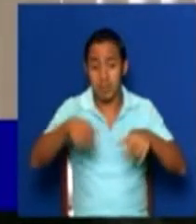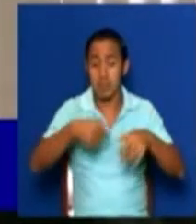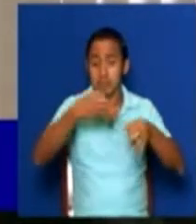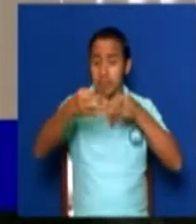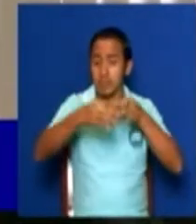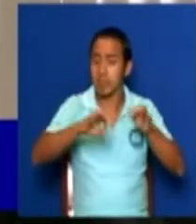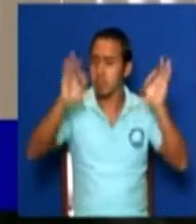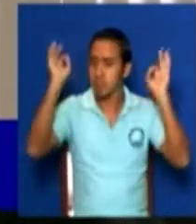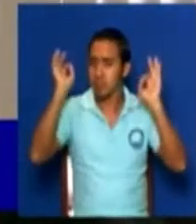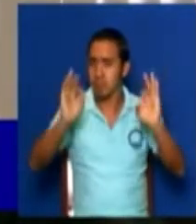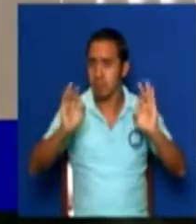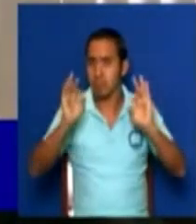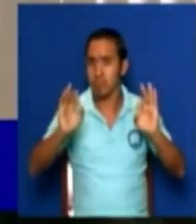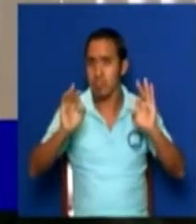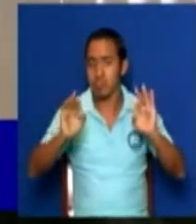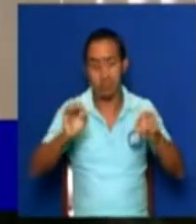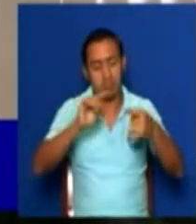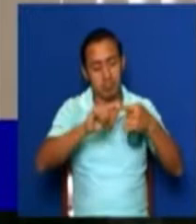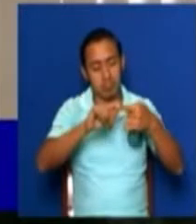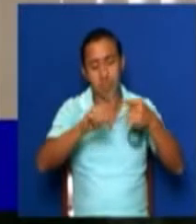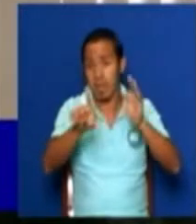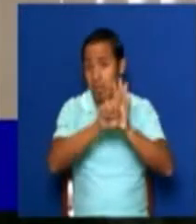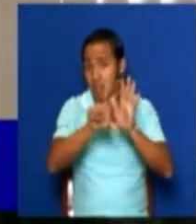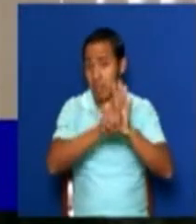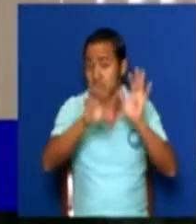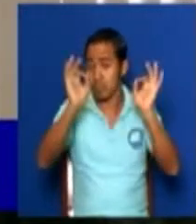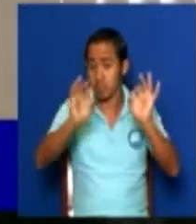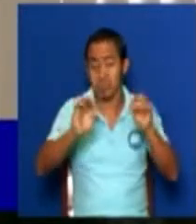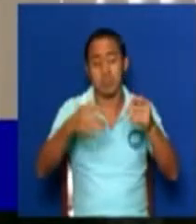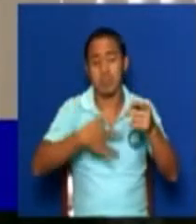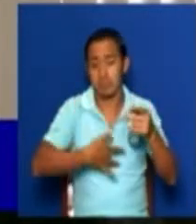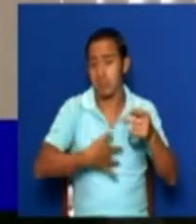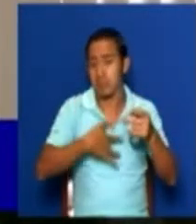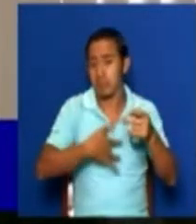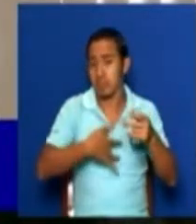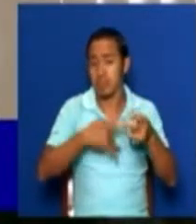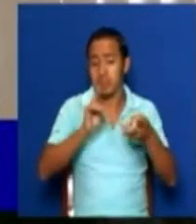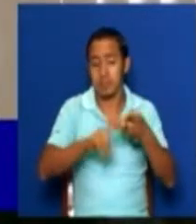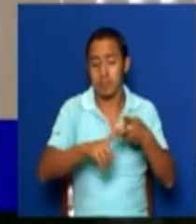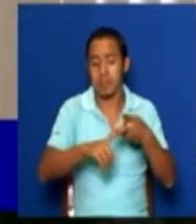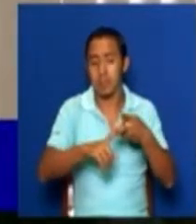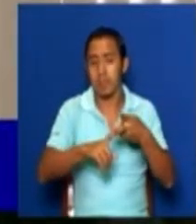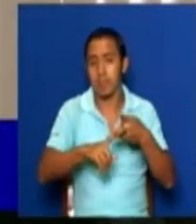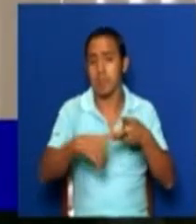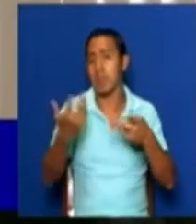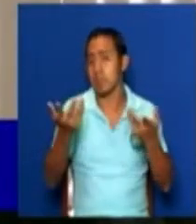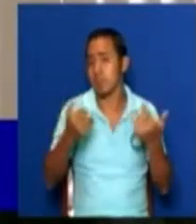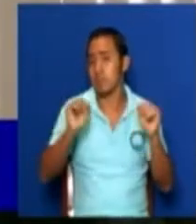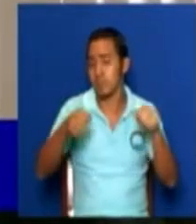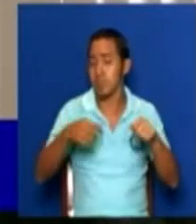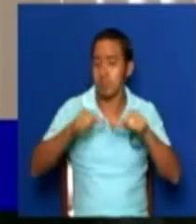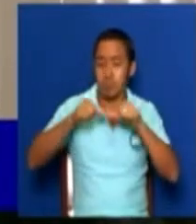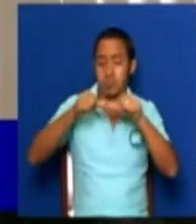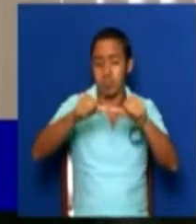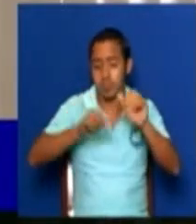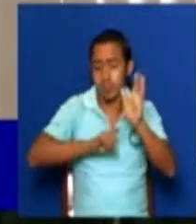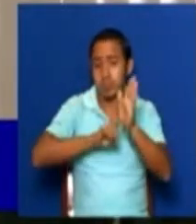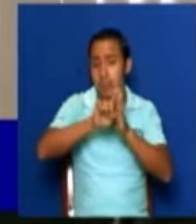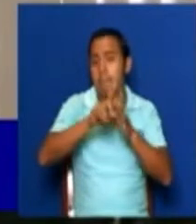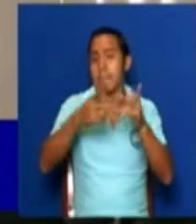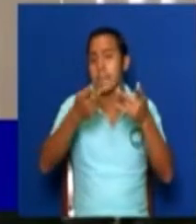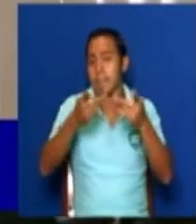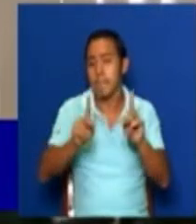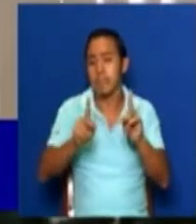muy bien, todo el marco jurídico es fundamental y es necesario para poder avanzar. Pero